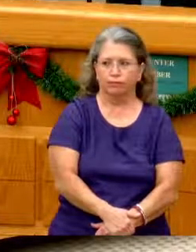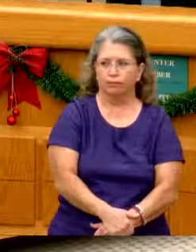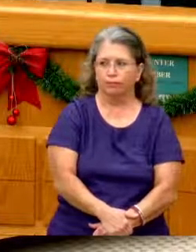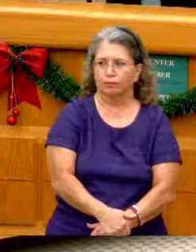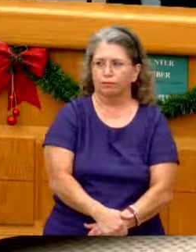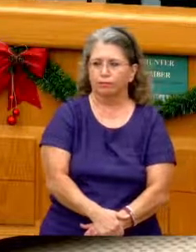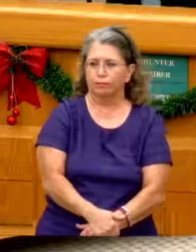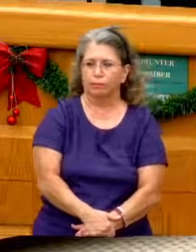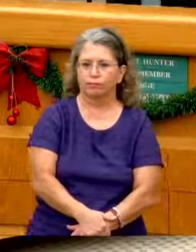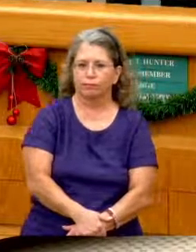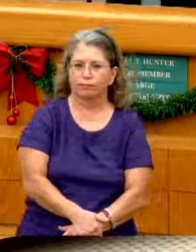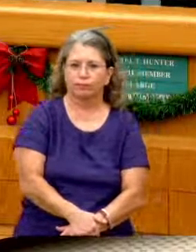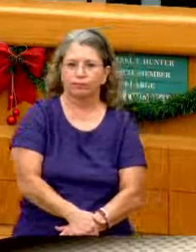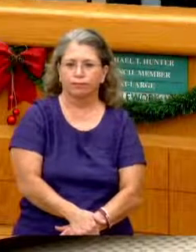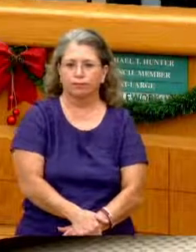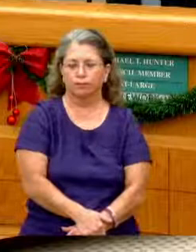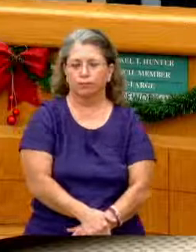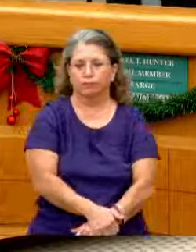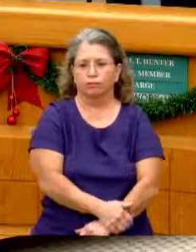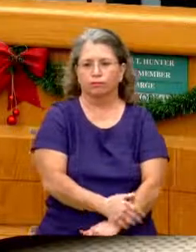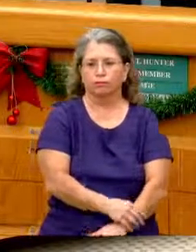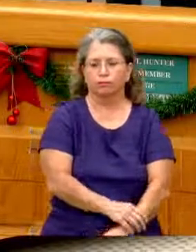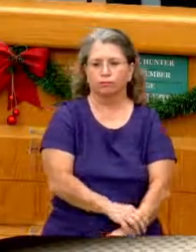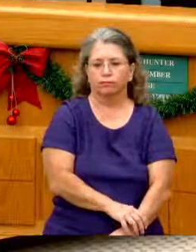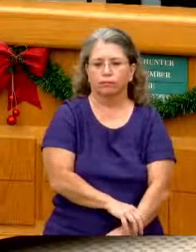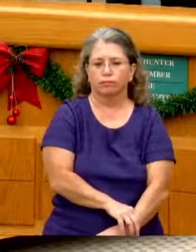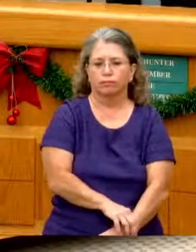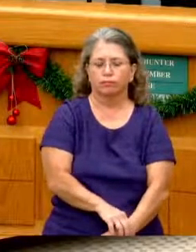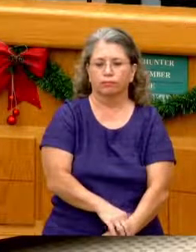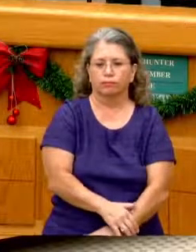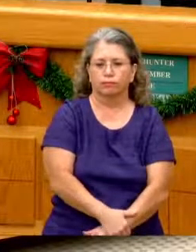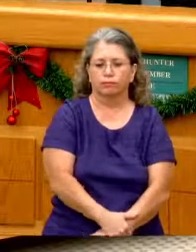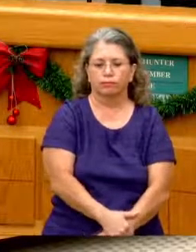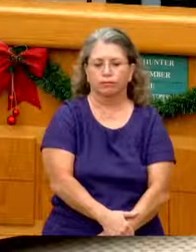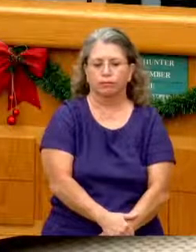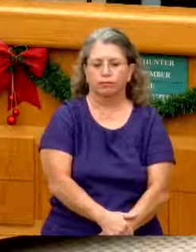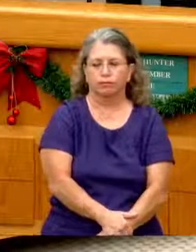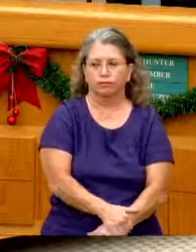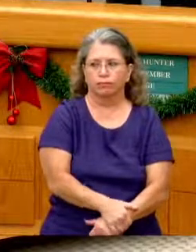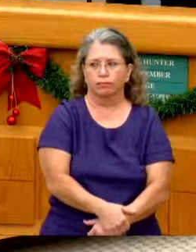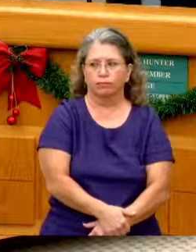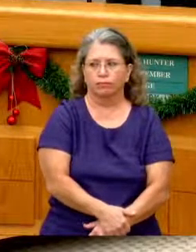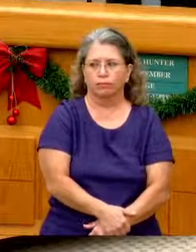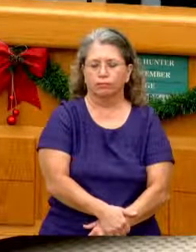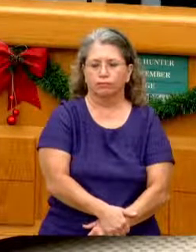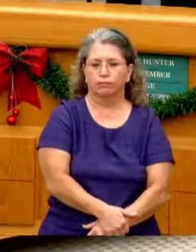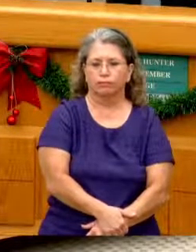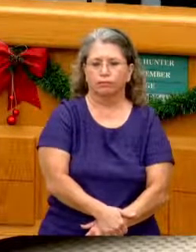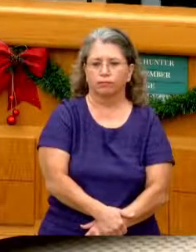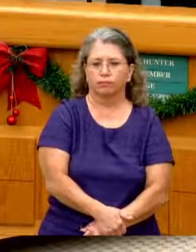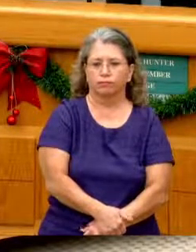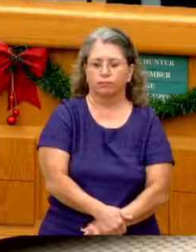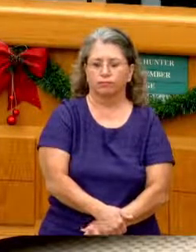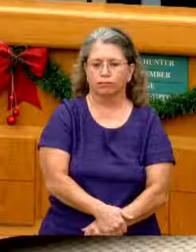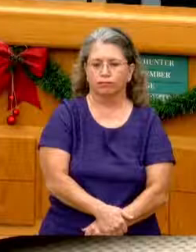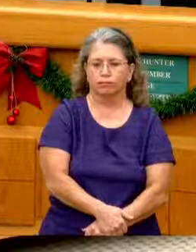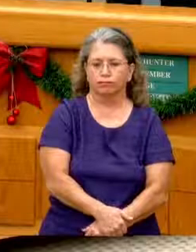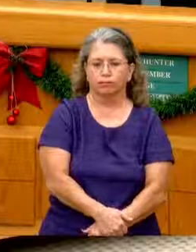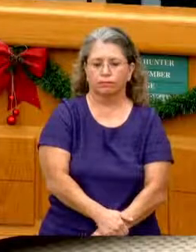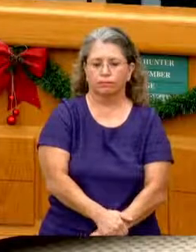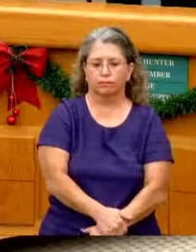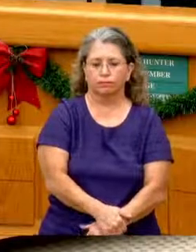su trabajo directo con pacientes positivos al virus. Posteriormente vamos a llevar a cabo el nivel 1B, en donde podremos vacunar a mayores